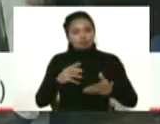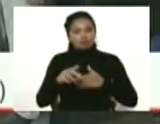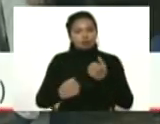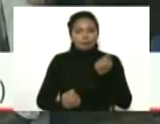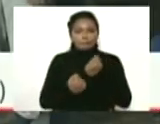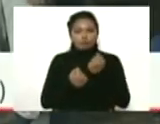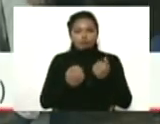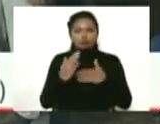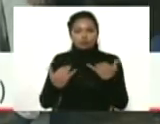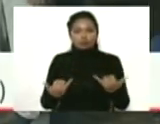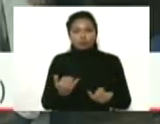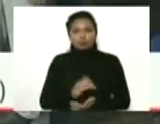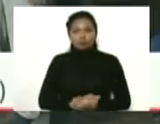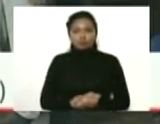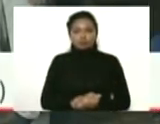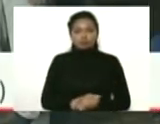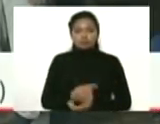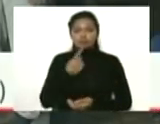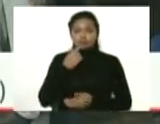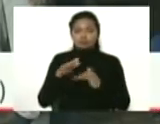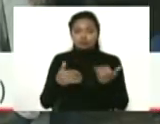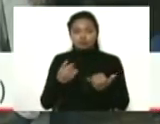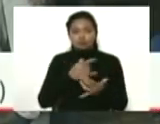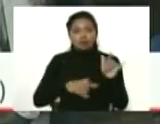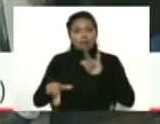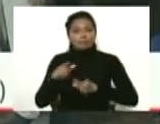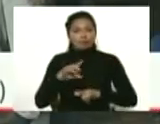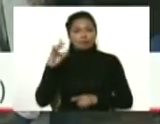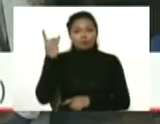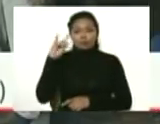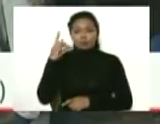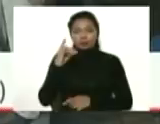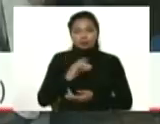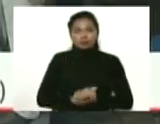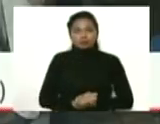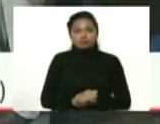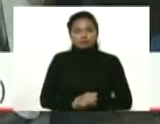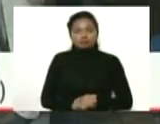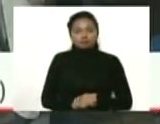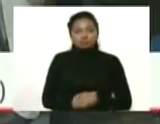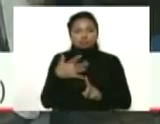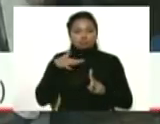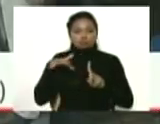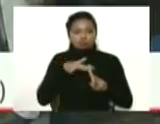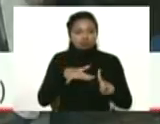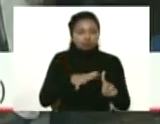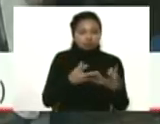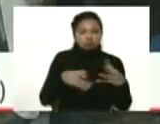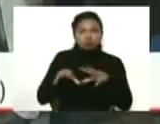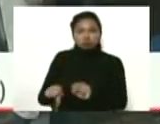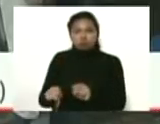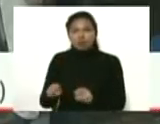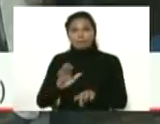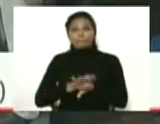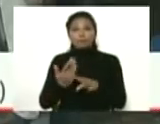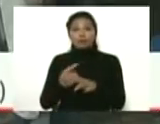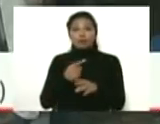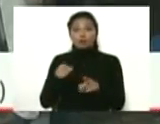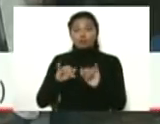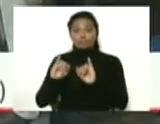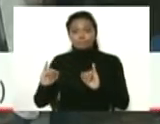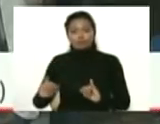apoyo, por decirlo, a nuestra amada Bolivia, hoy acechada por ese imperio, pero aquí está